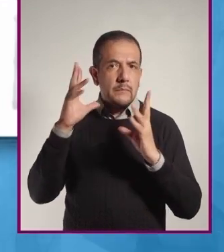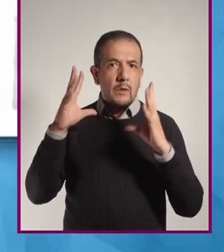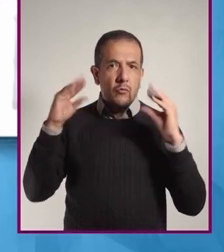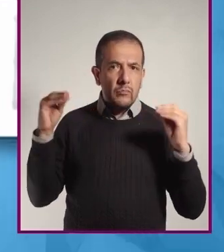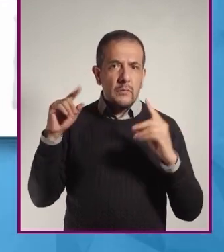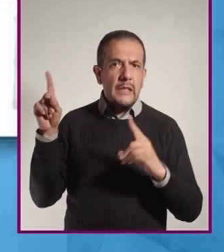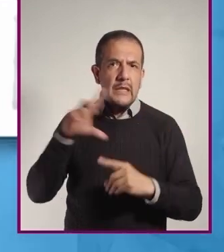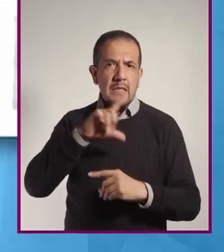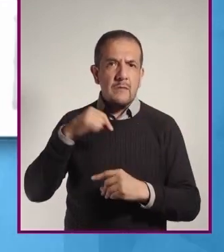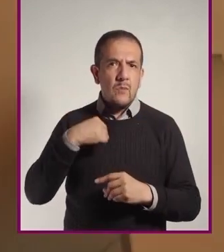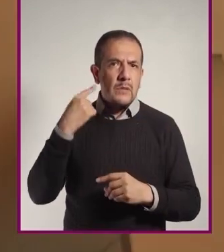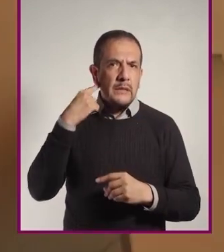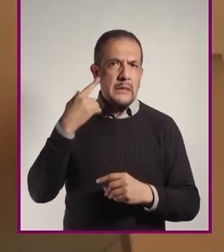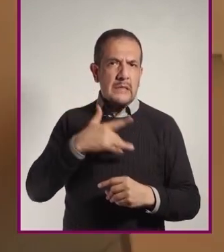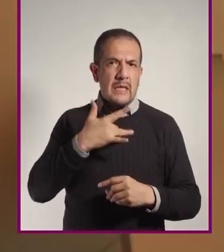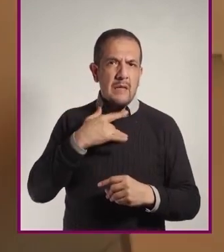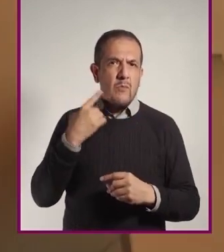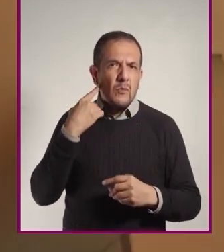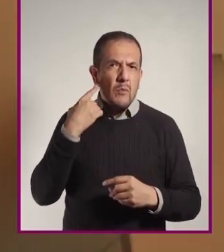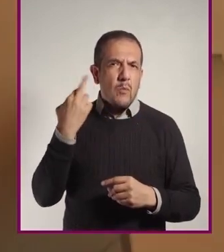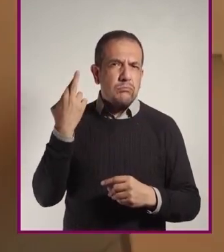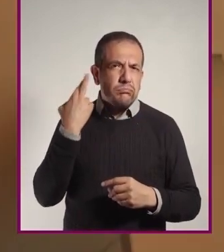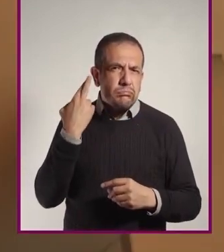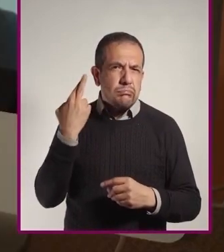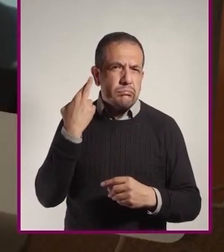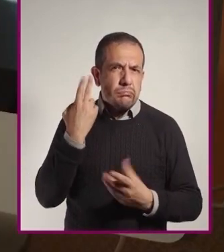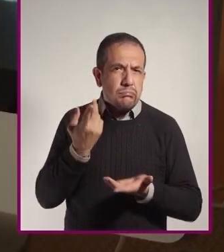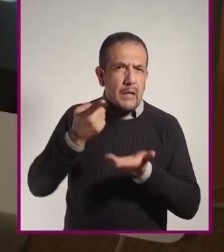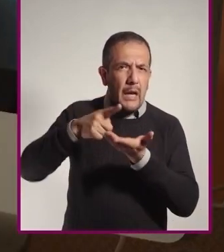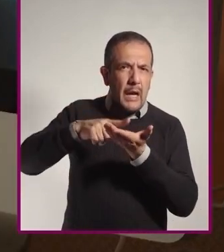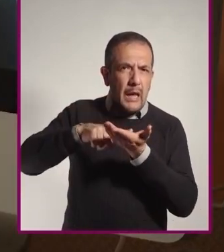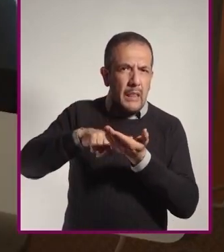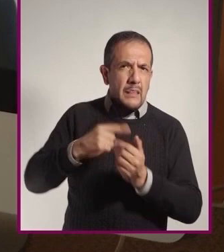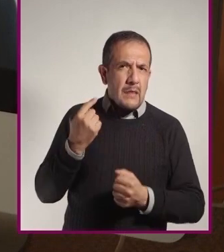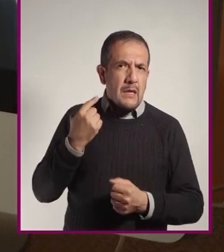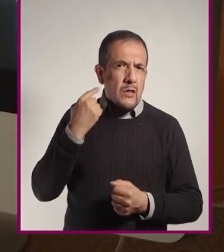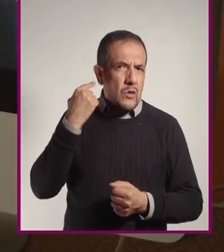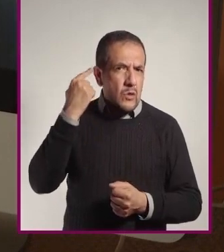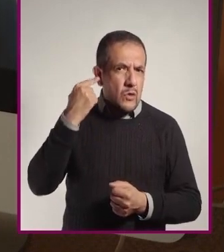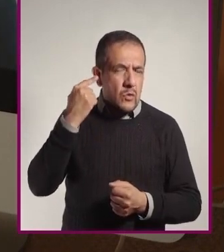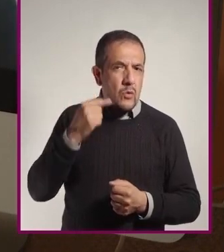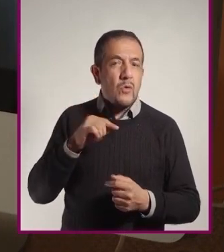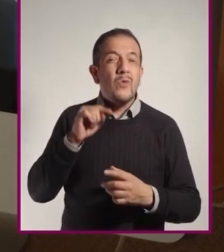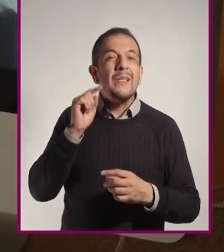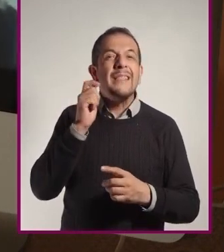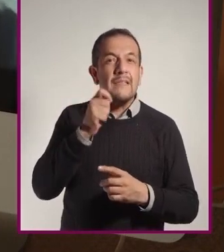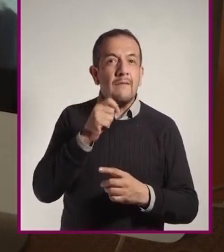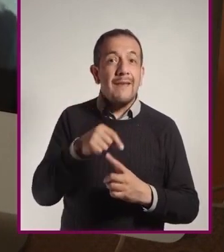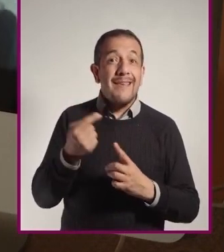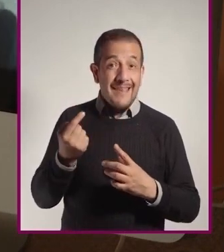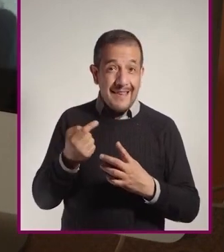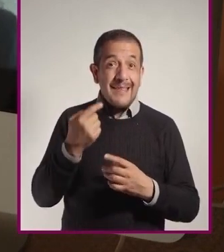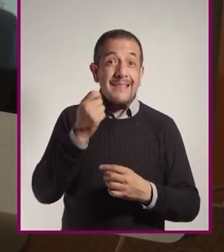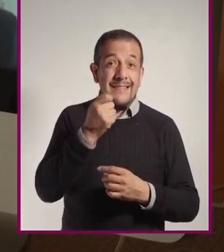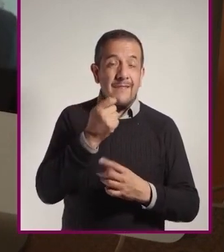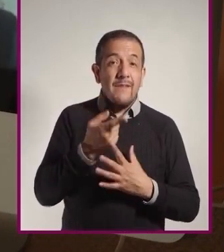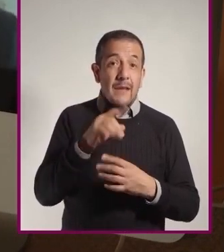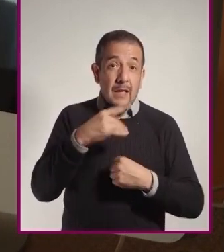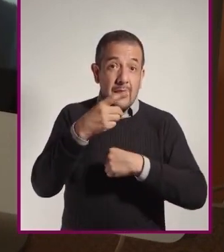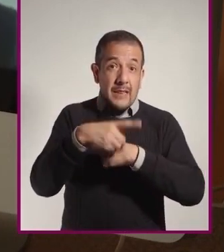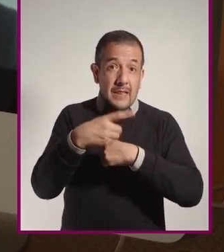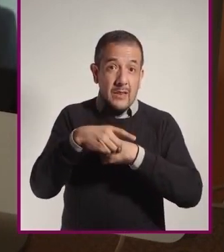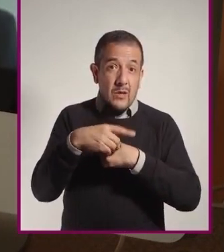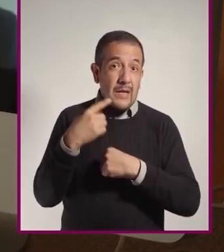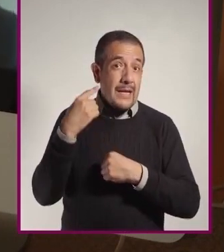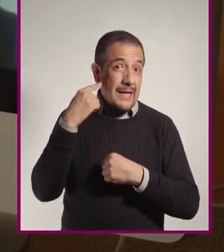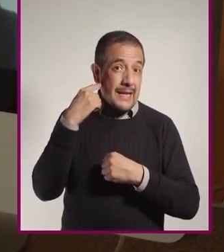veces tenemos como una especie de zumbido en el oído. Eso normalmente lo que te está hablando es de que hay algún daño a nivel de la